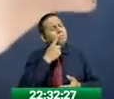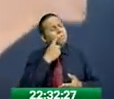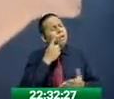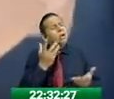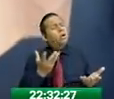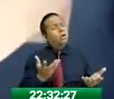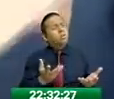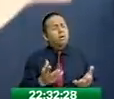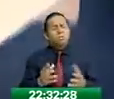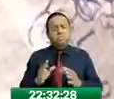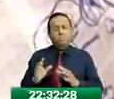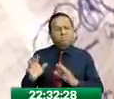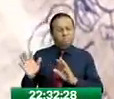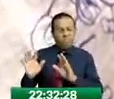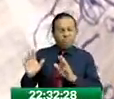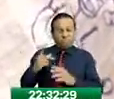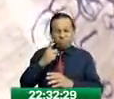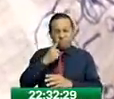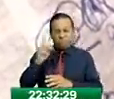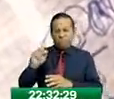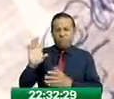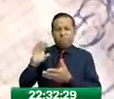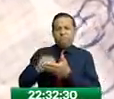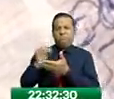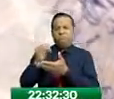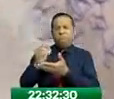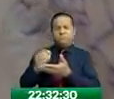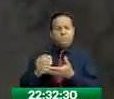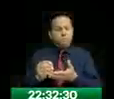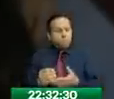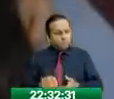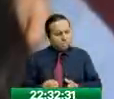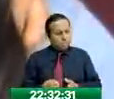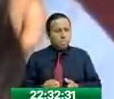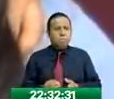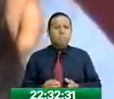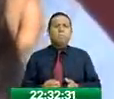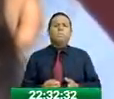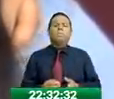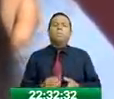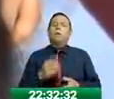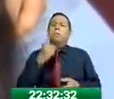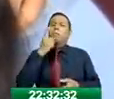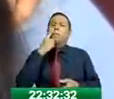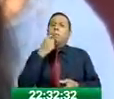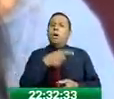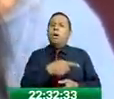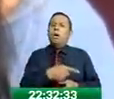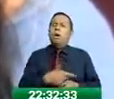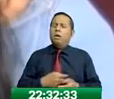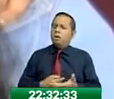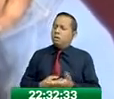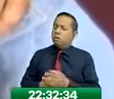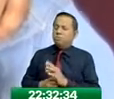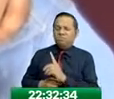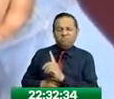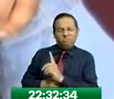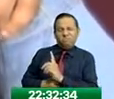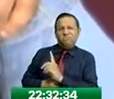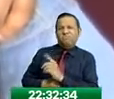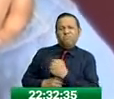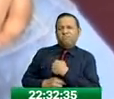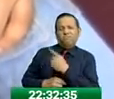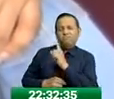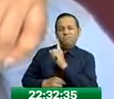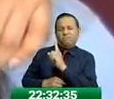Miren lo que digo. Como que ya sabía, como que... Yo le preguntaba a tu papá, le dije, no, mami, porque él